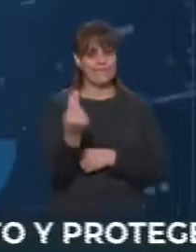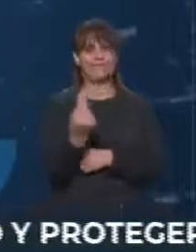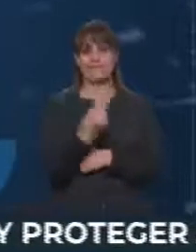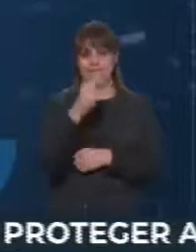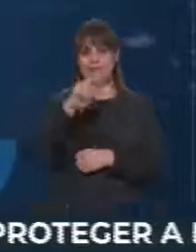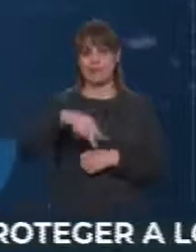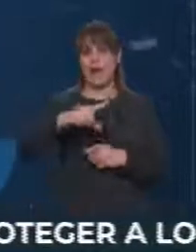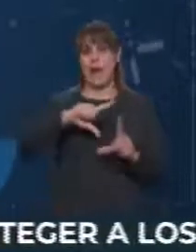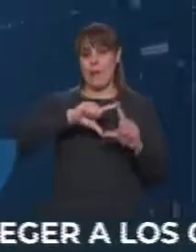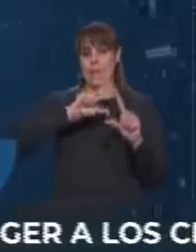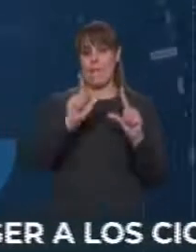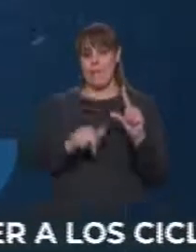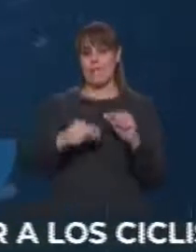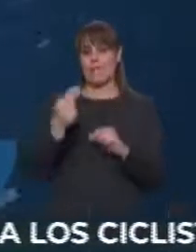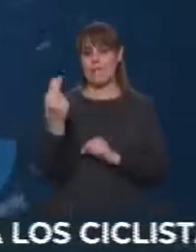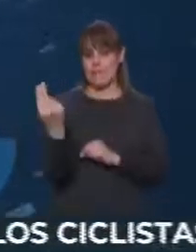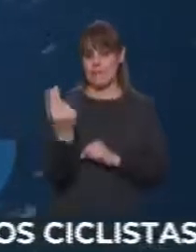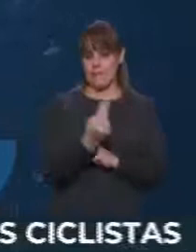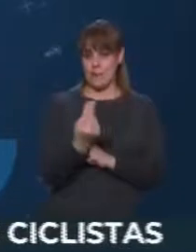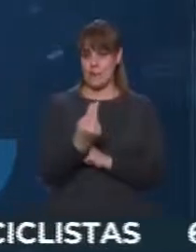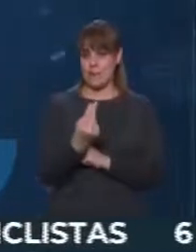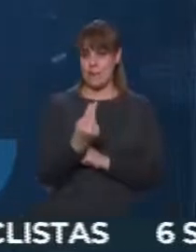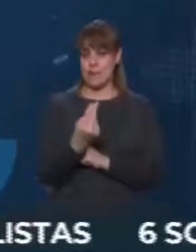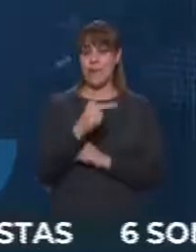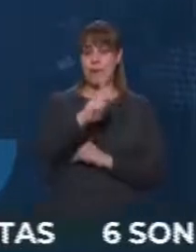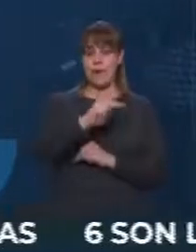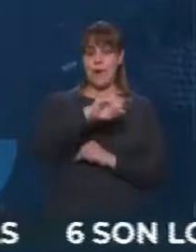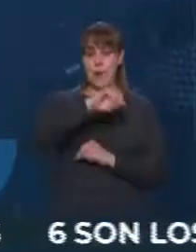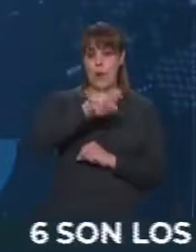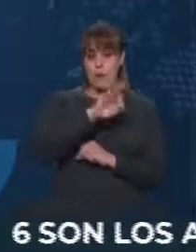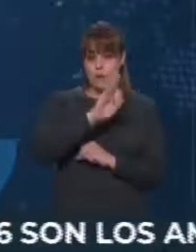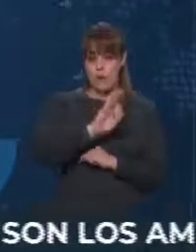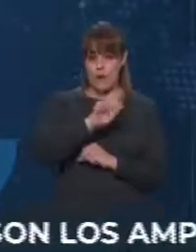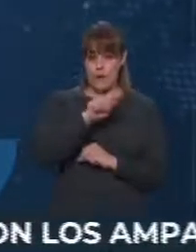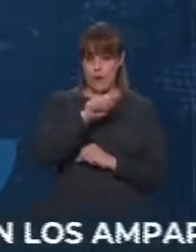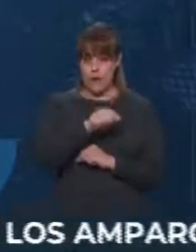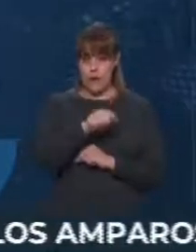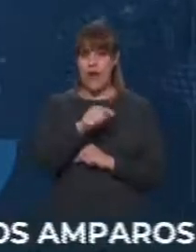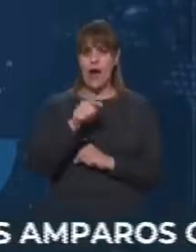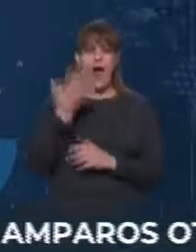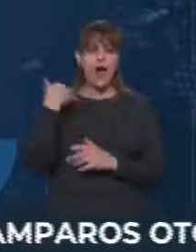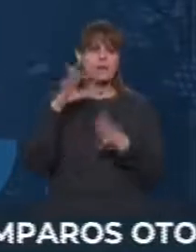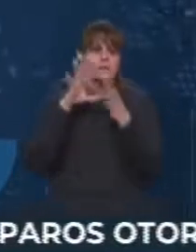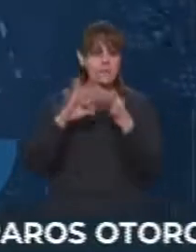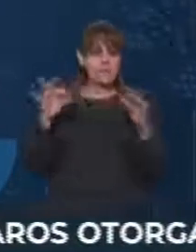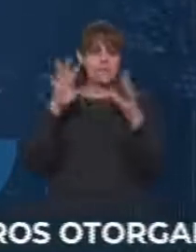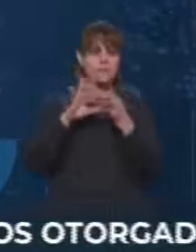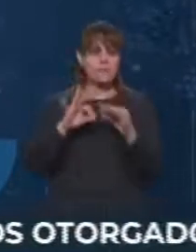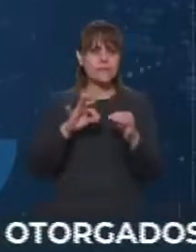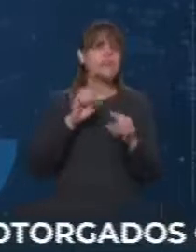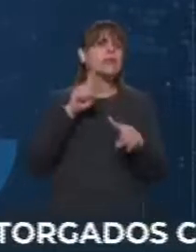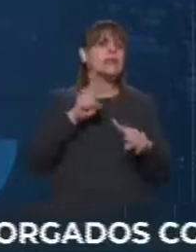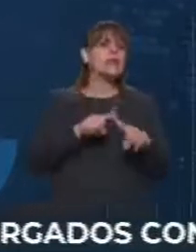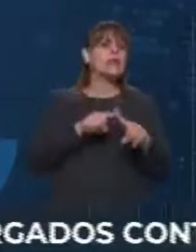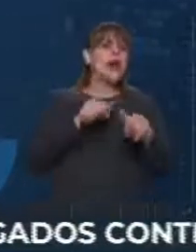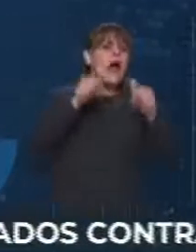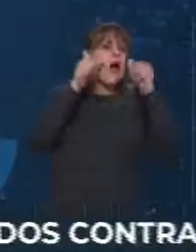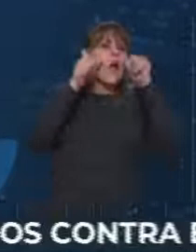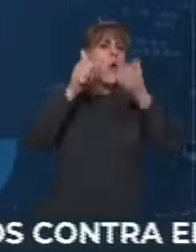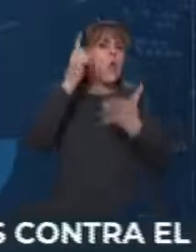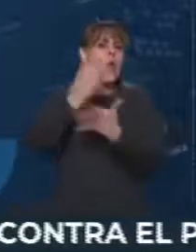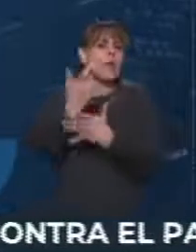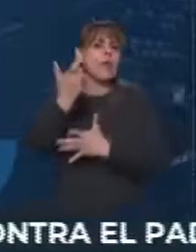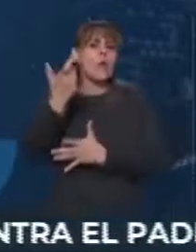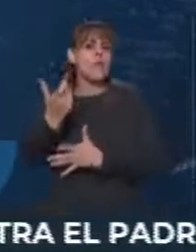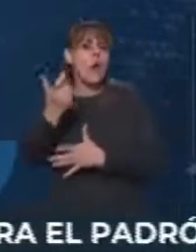necesario. El Poder Judicial, como lo hemos dicho muchas veces aquí, sirve a intereses económicos, a intereses